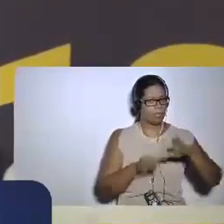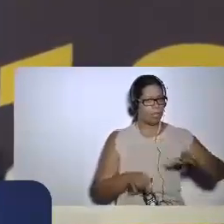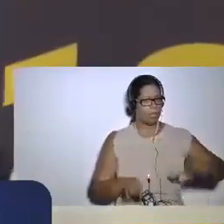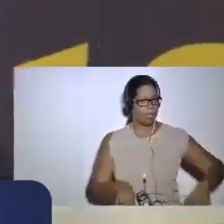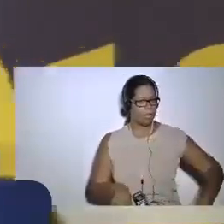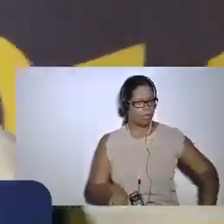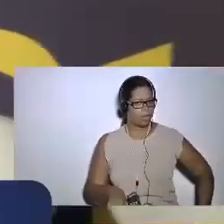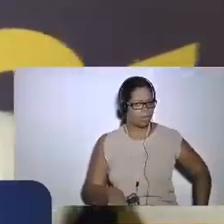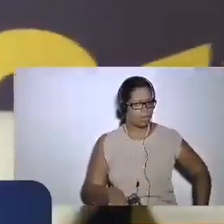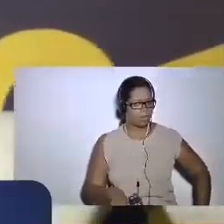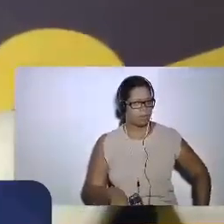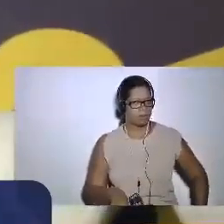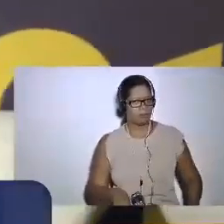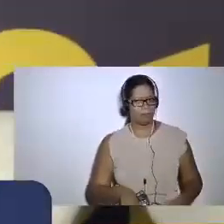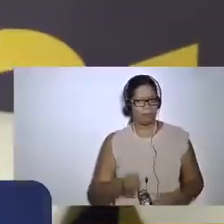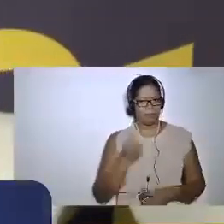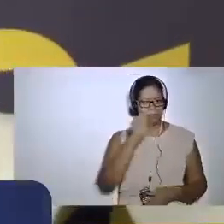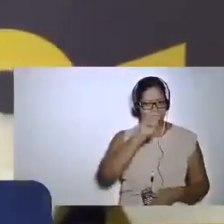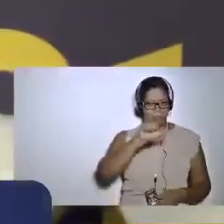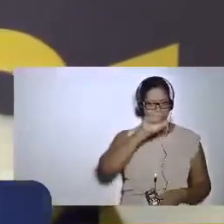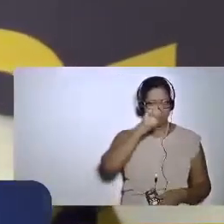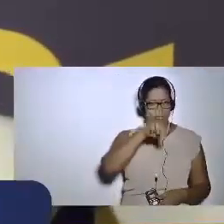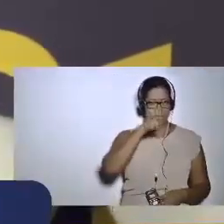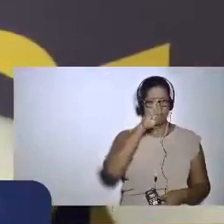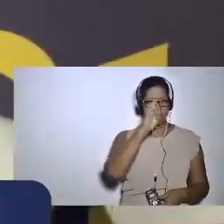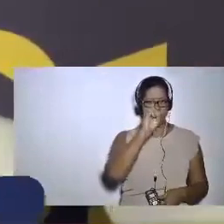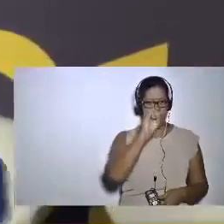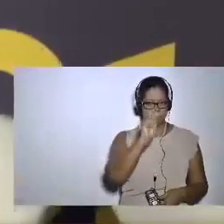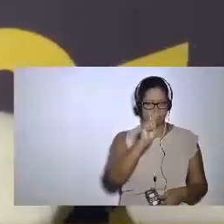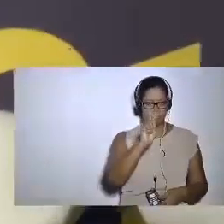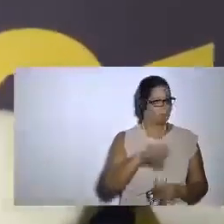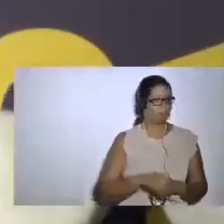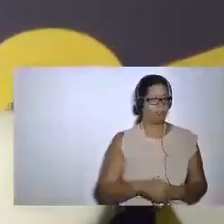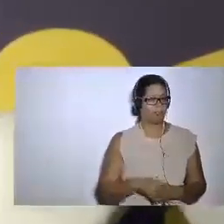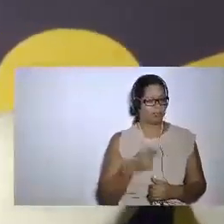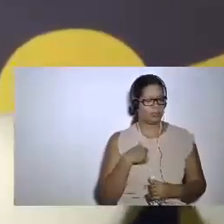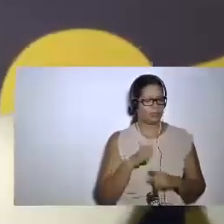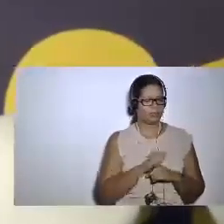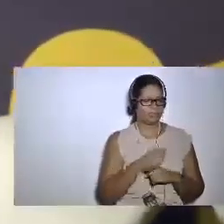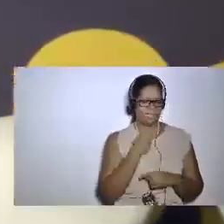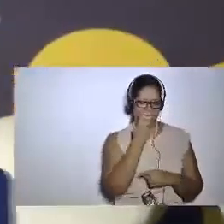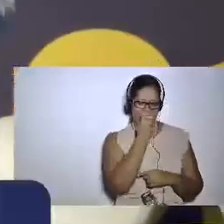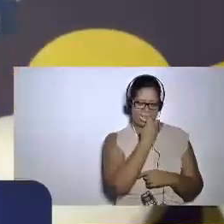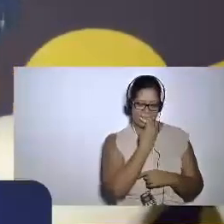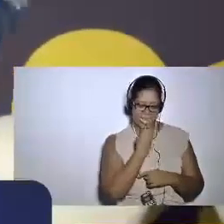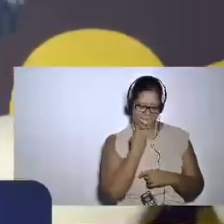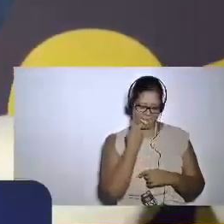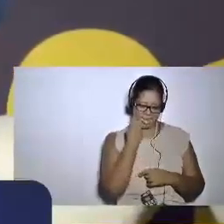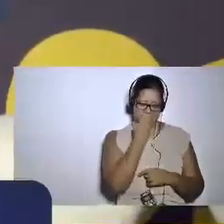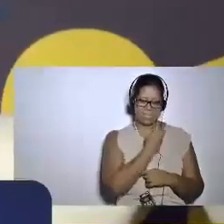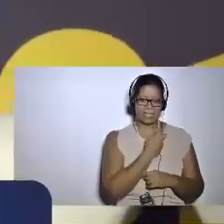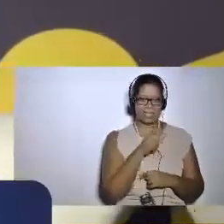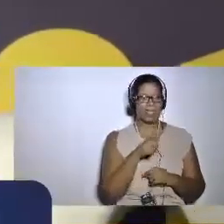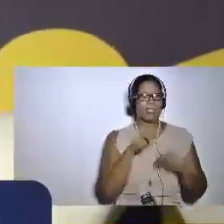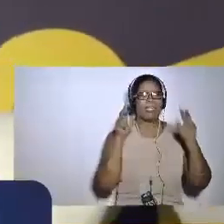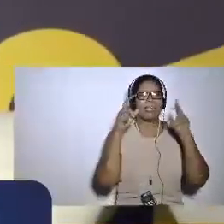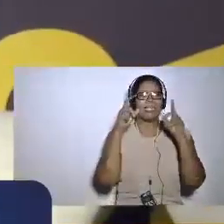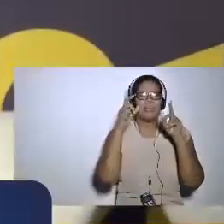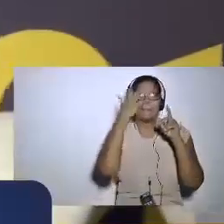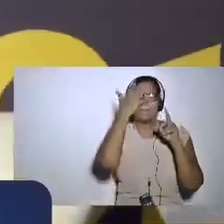no nos estamos quedando atrás con sandboxes, este concepto, y estoy tratando de practicar aquí mi colombiano, este